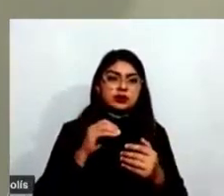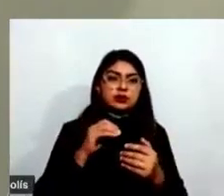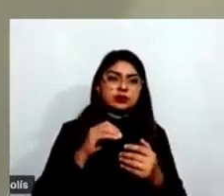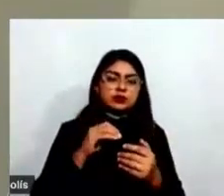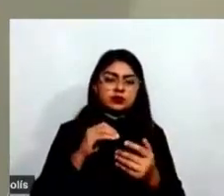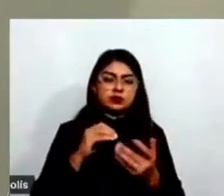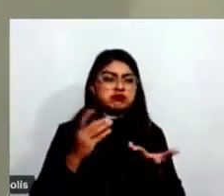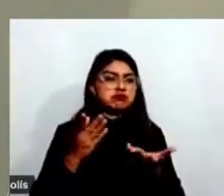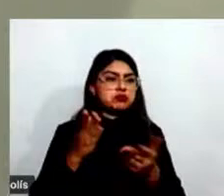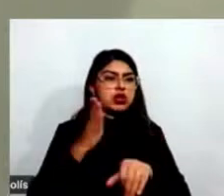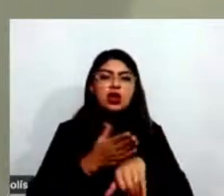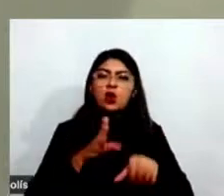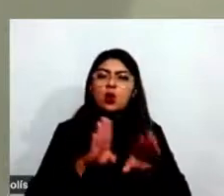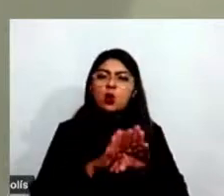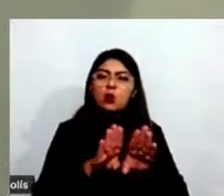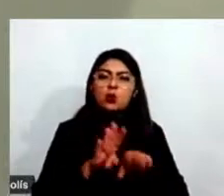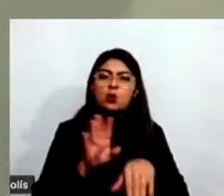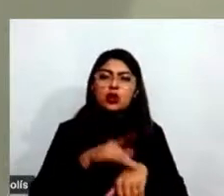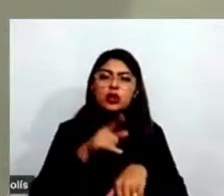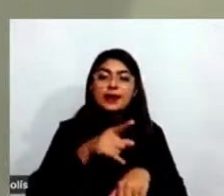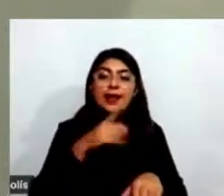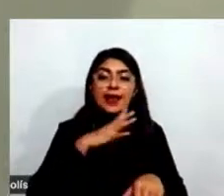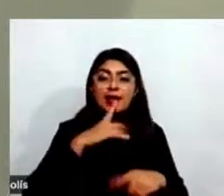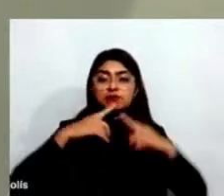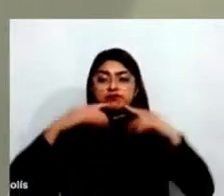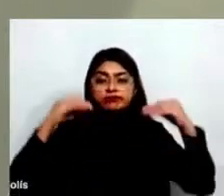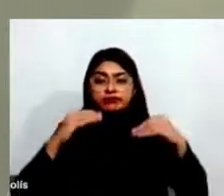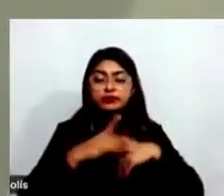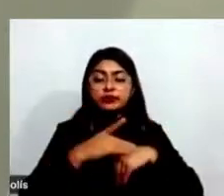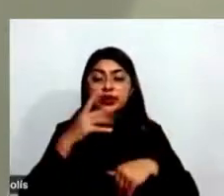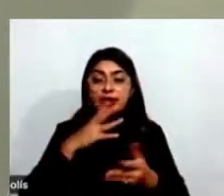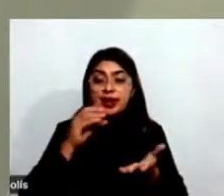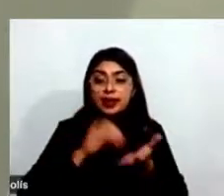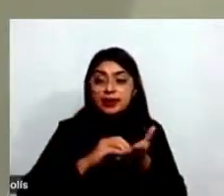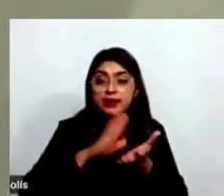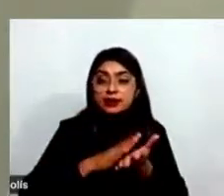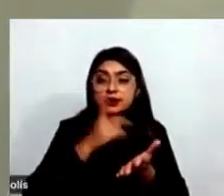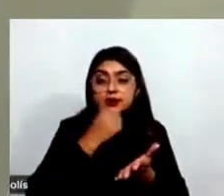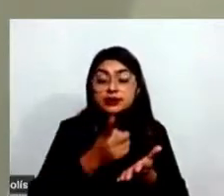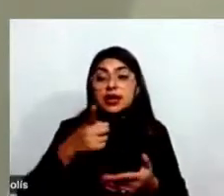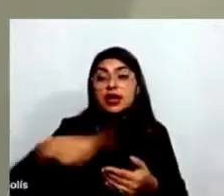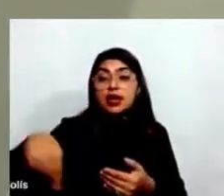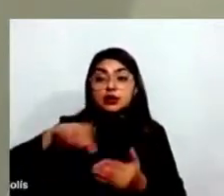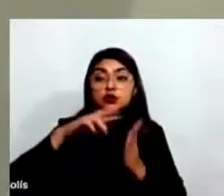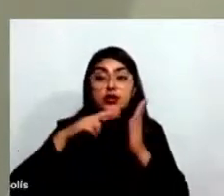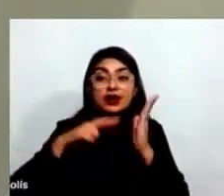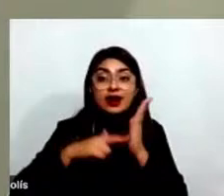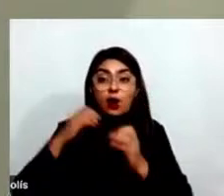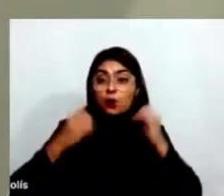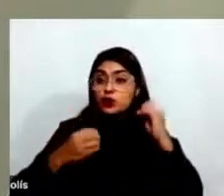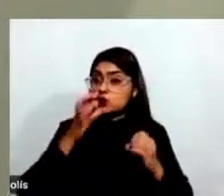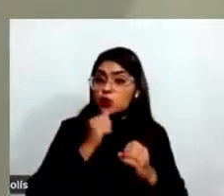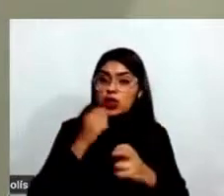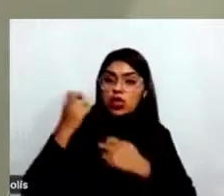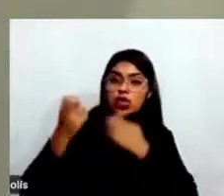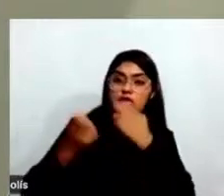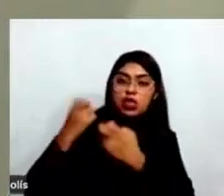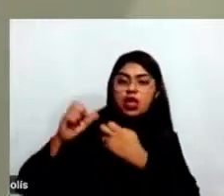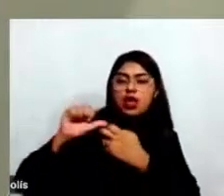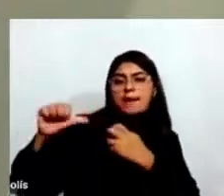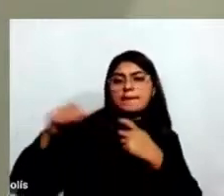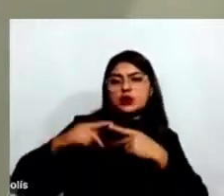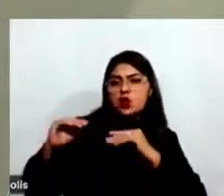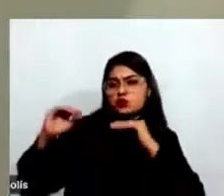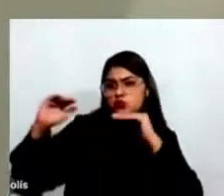tipo disciplinario muy amplio y muy vago que dice que los jueces no pueden criticar ni a sus superiores ni a otros funcionarios de la rama judicial.